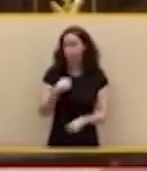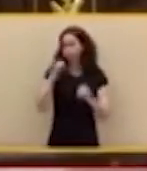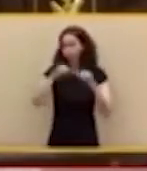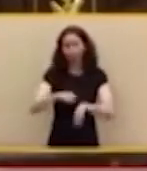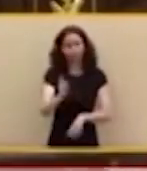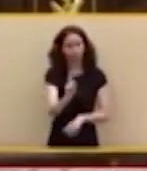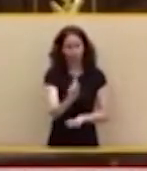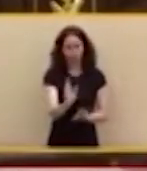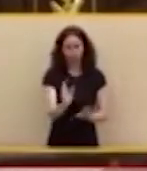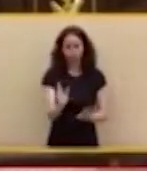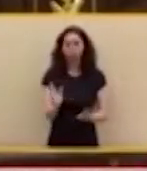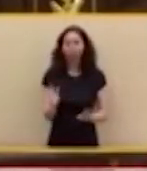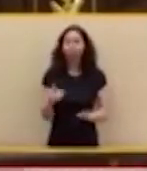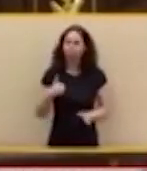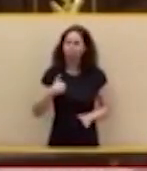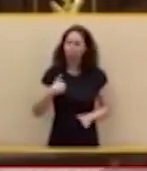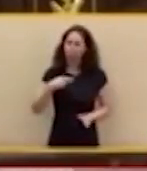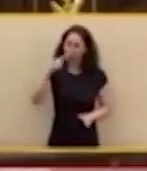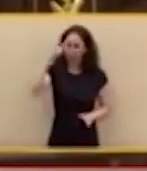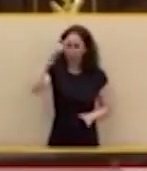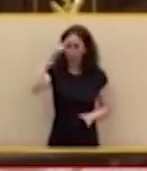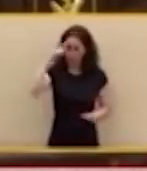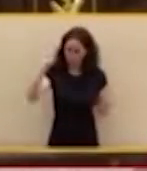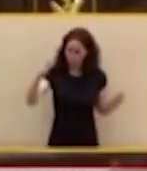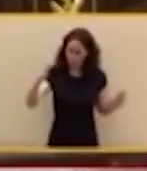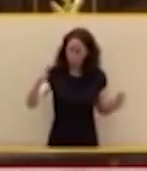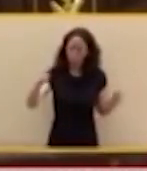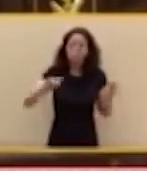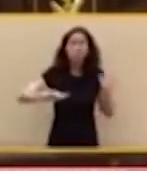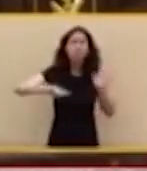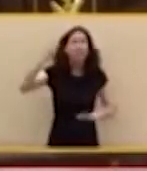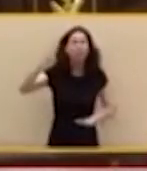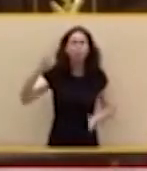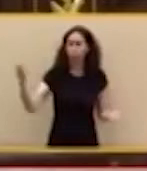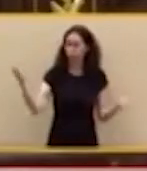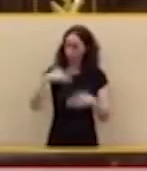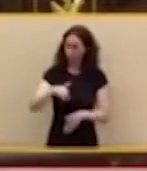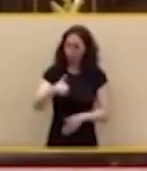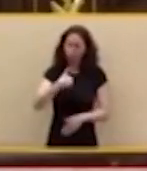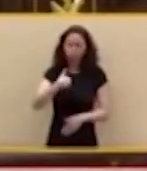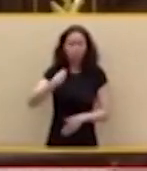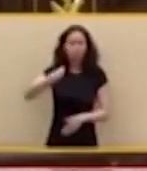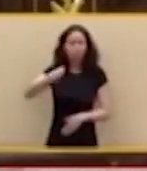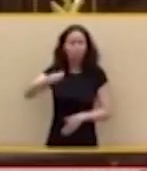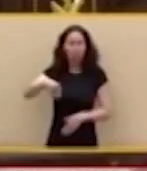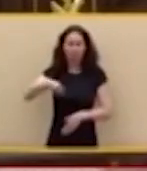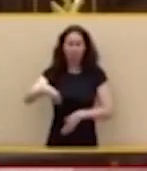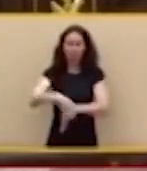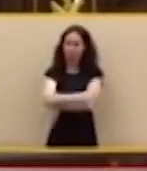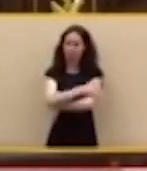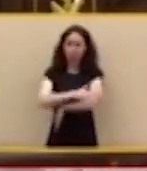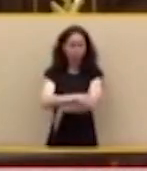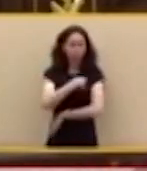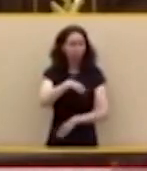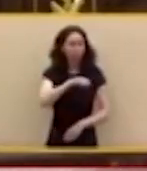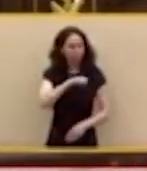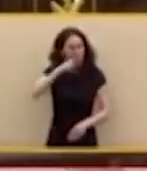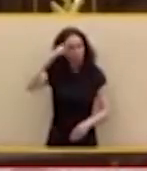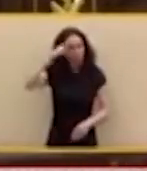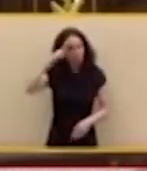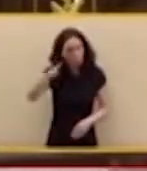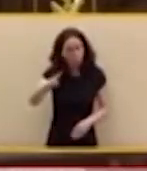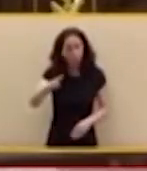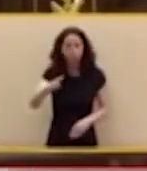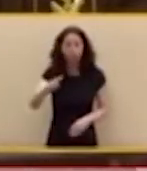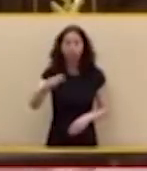que interrumpese. Ya ven cómo la mala lasaña de Tere Valle es terrible. Pero en fin. Entonces